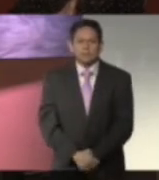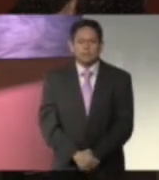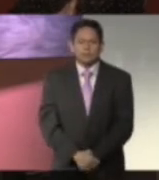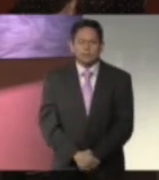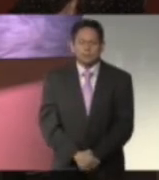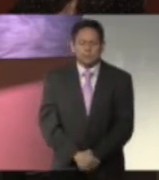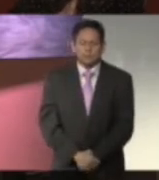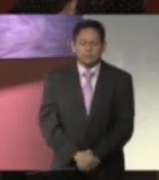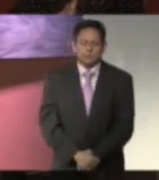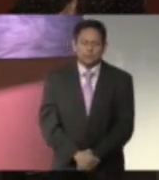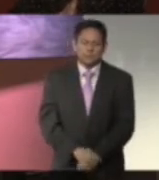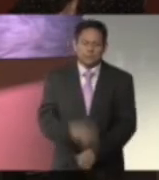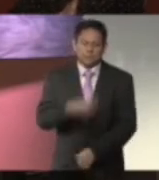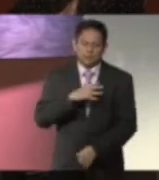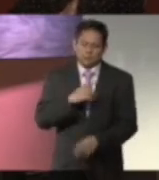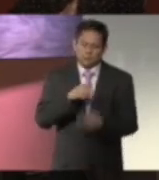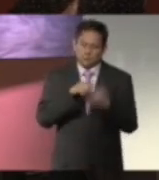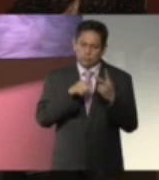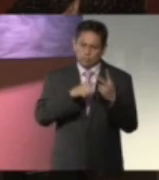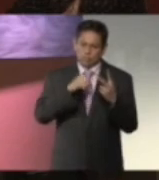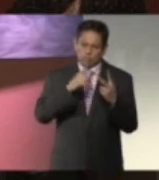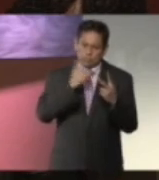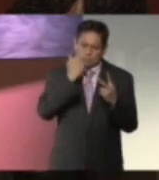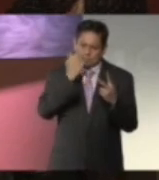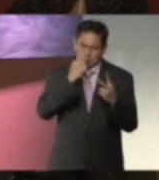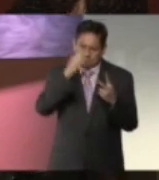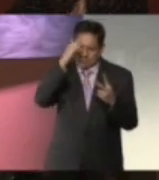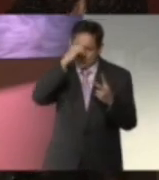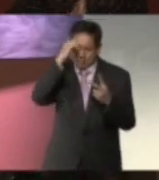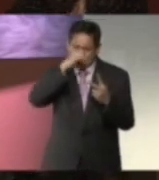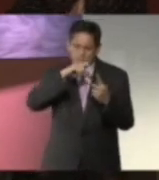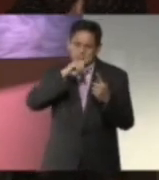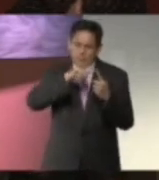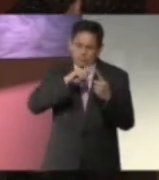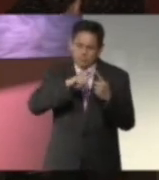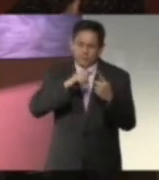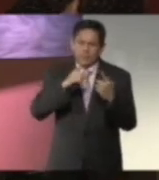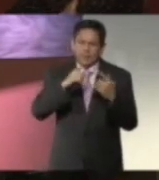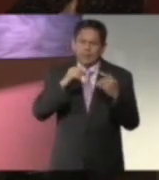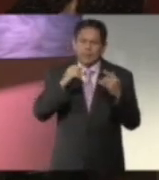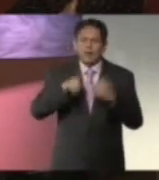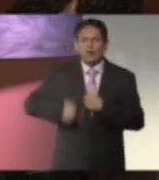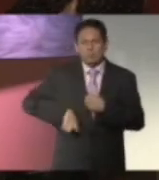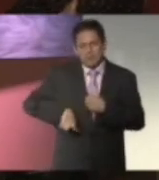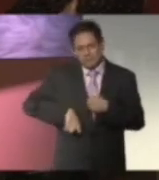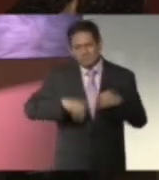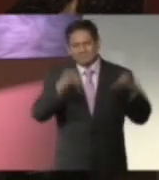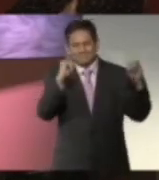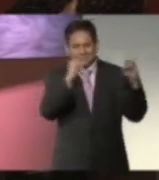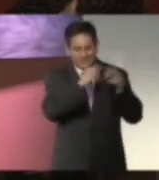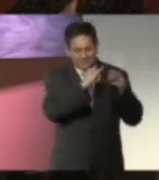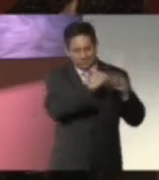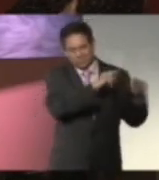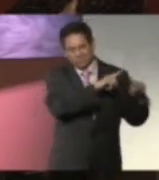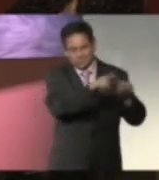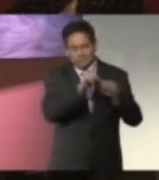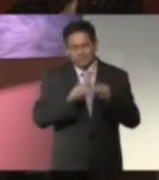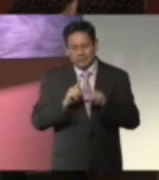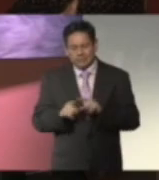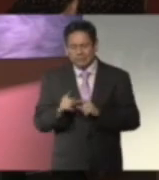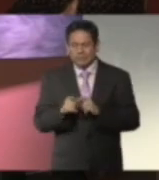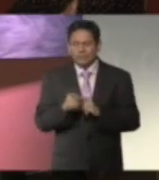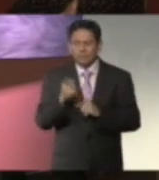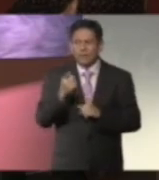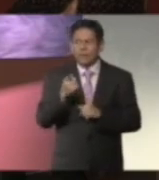en dos cosas que quiero comentar. Las instituciones, ¿qué podemos hacer? ¿No? Es